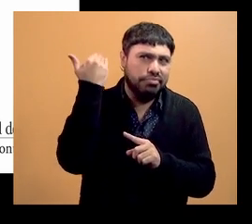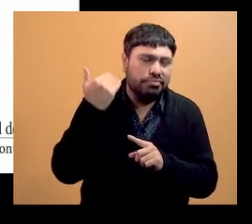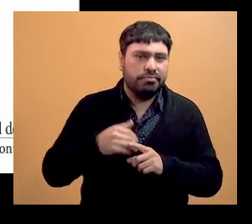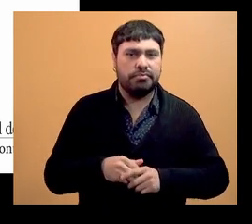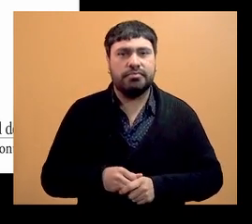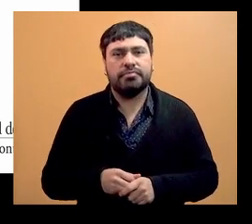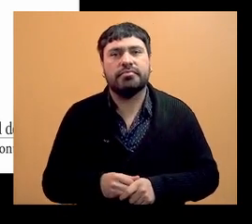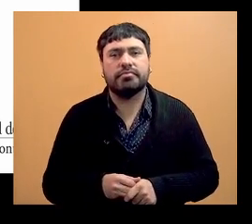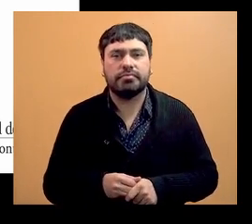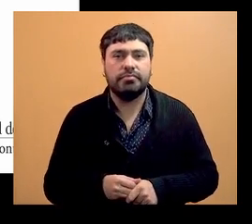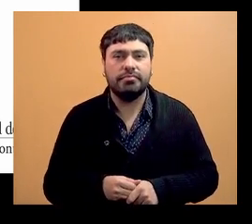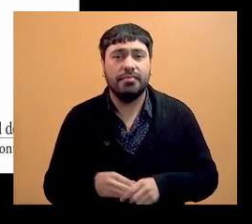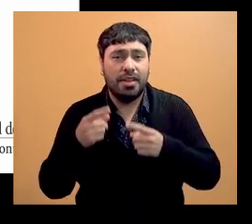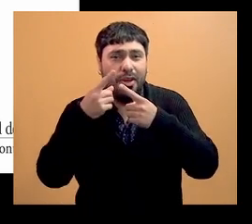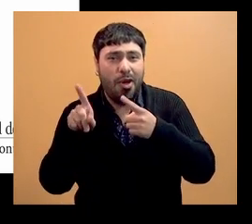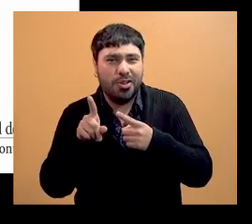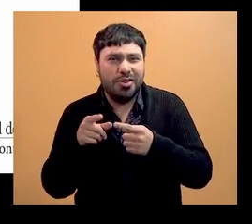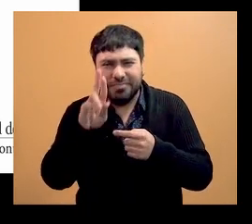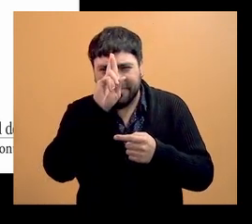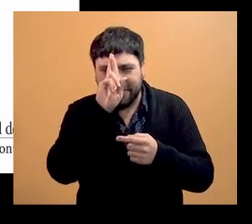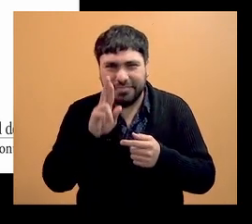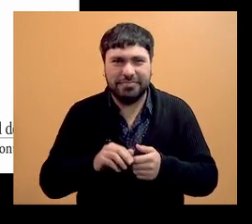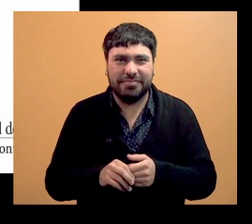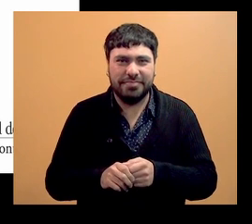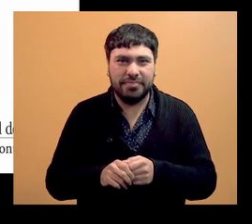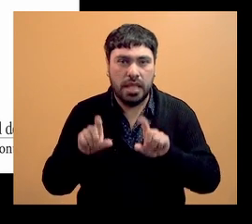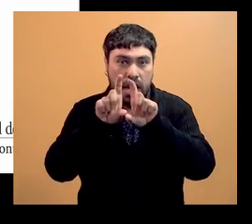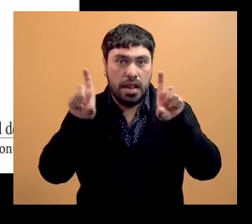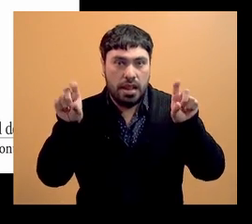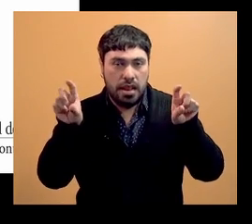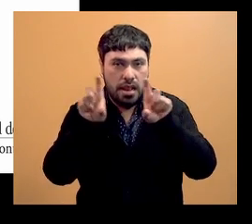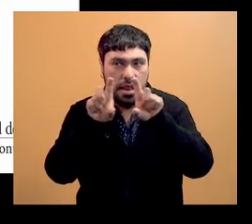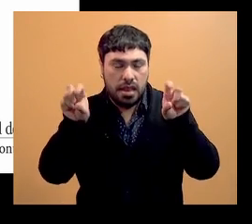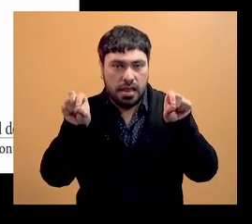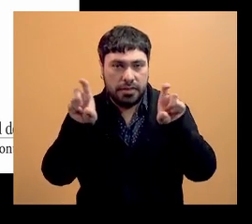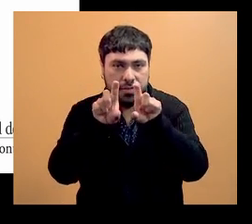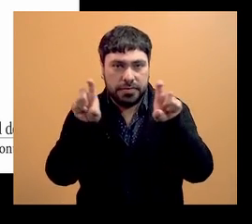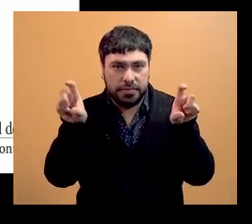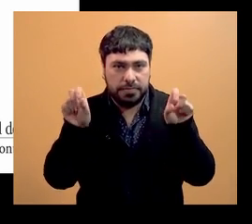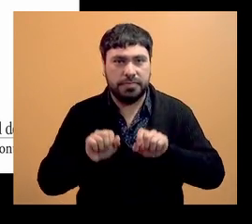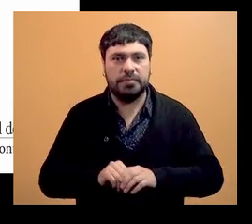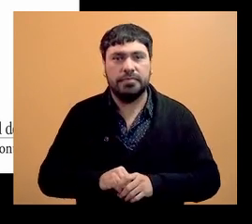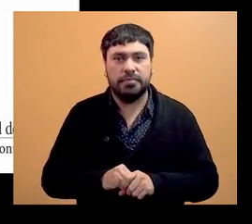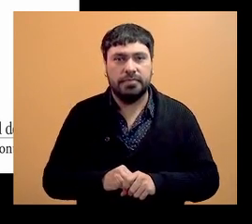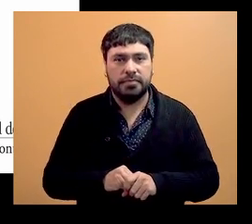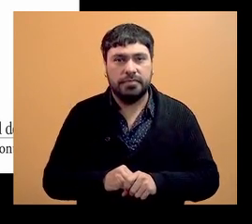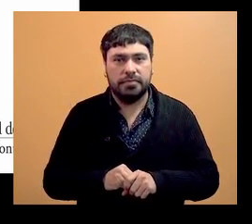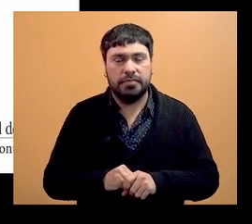gente. Y otra cosa curiosa que me pareció también en el titular que encontré del diario de Cleveland, no solo el